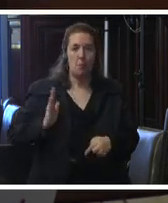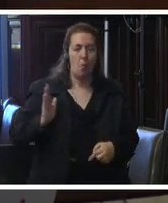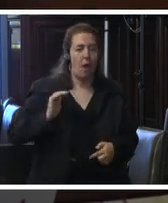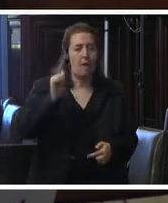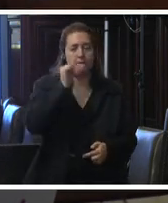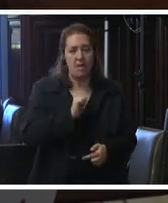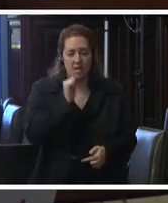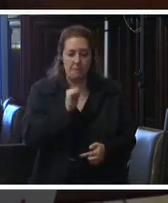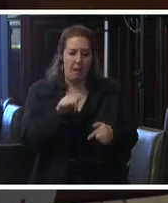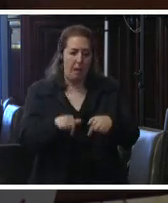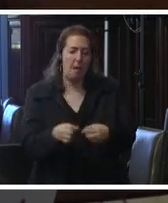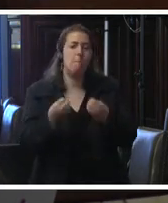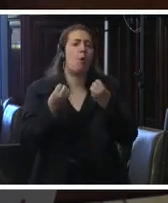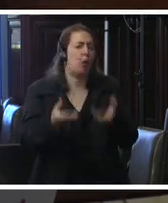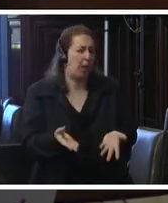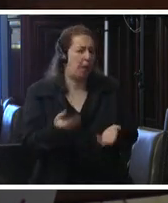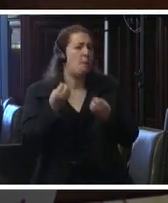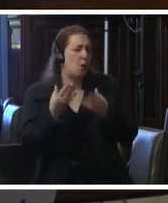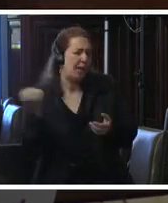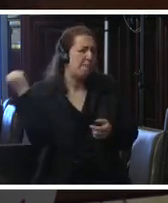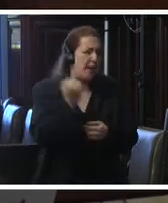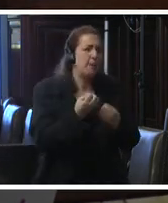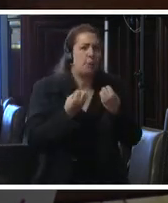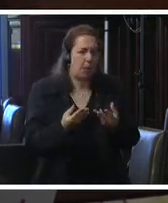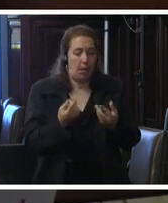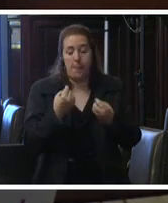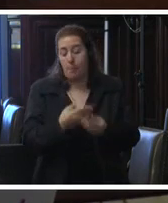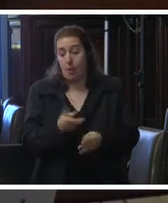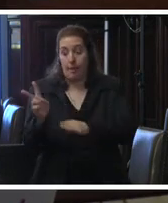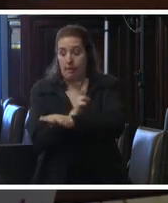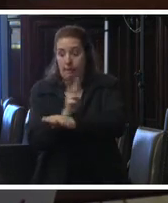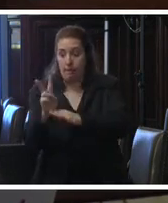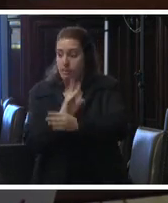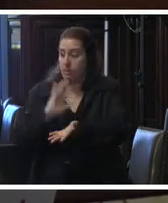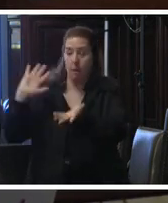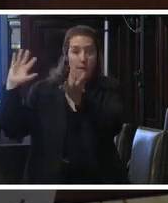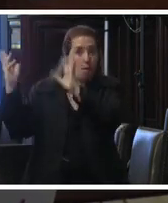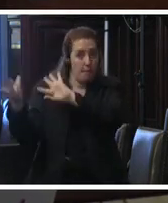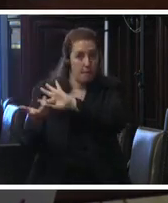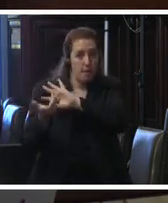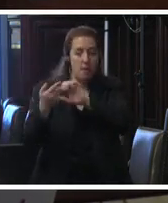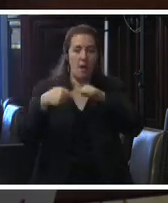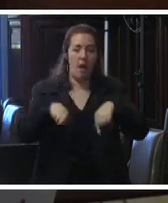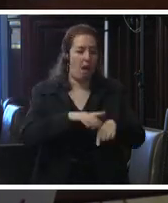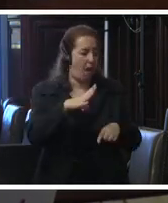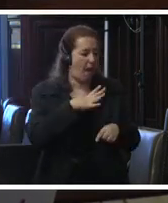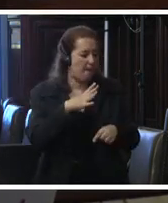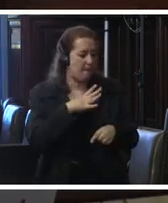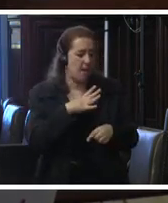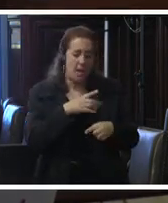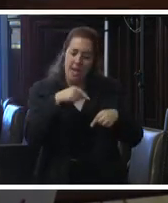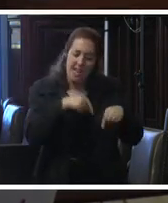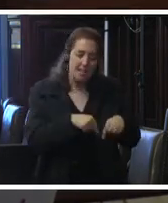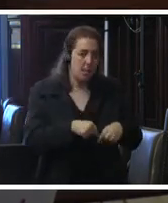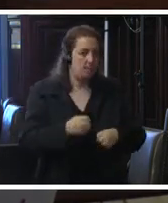asesinato debido a su rol como defensora y frente a una oposición férrea que hizo para defender